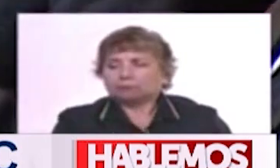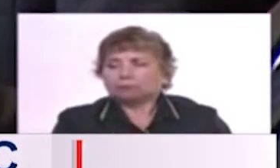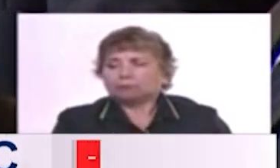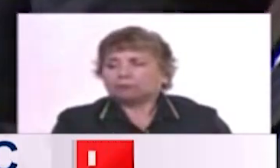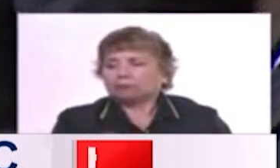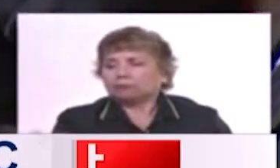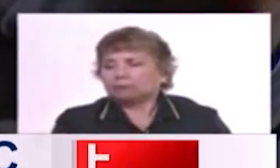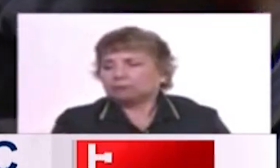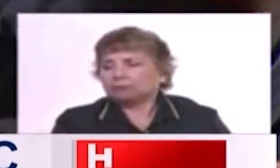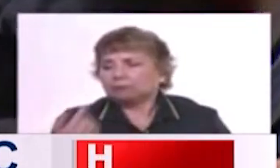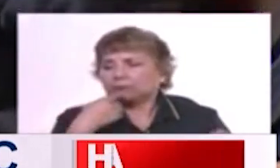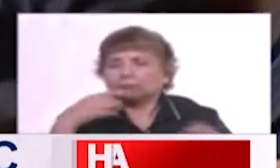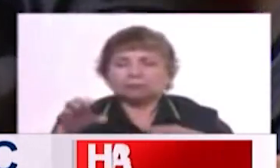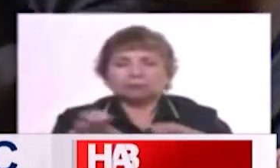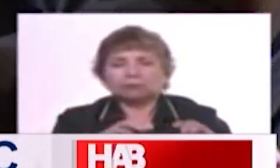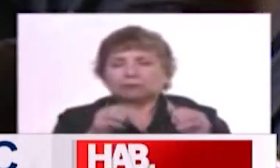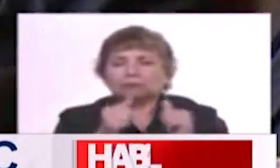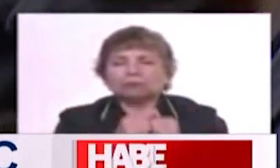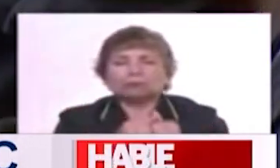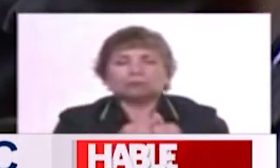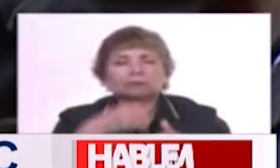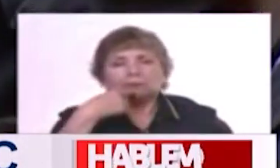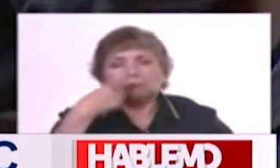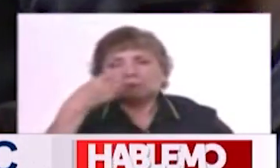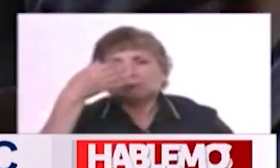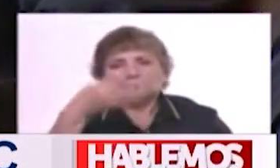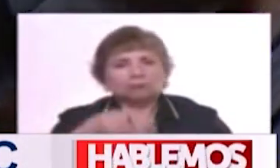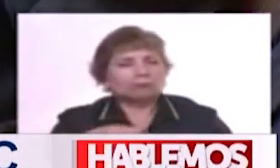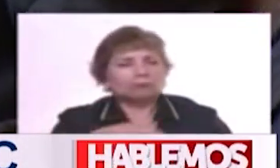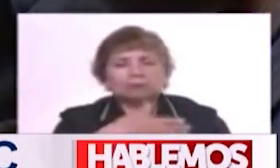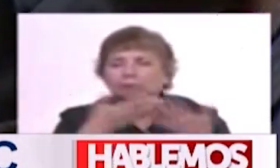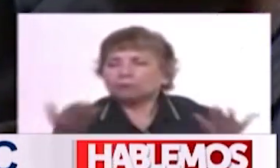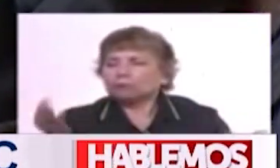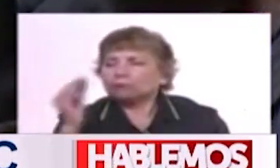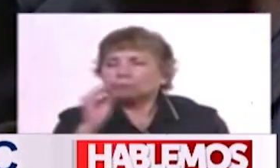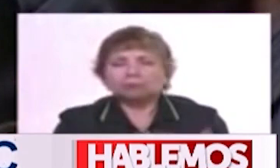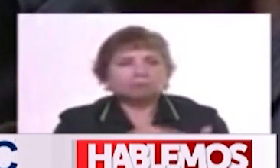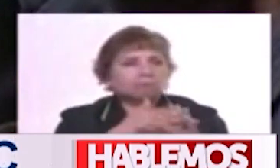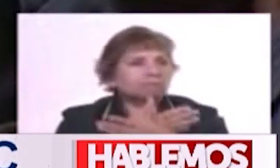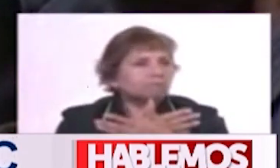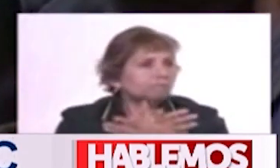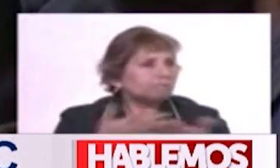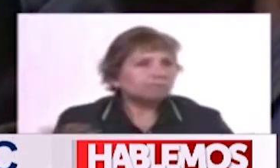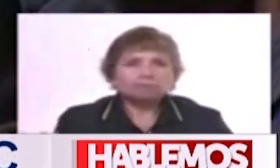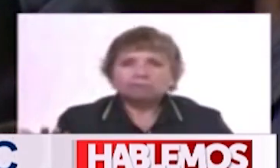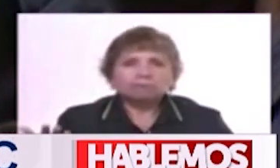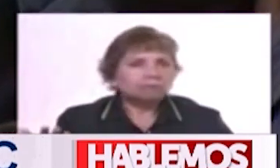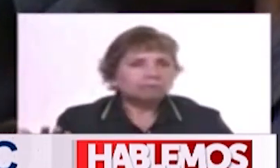Pero ese no es el hecho, esa es la verdad, no hay más.